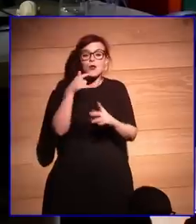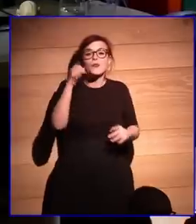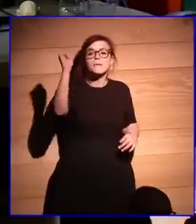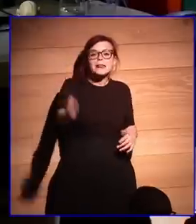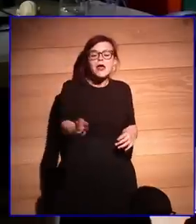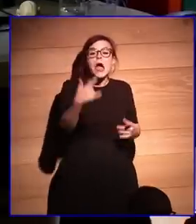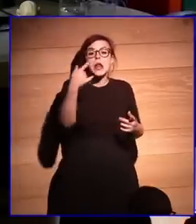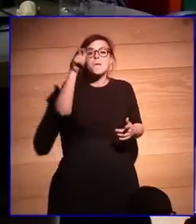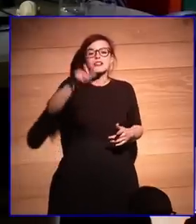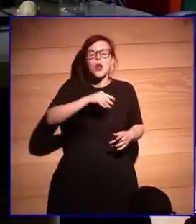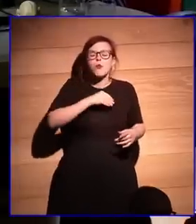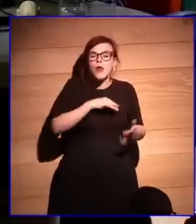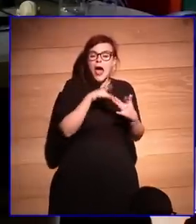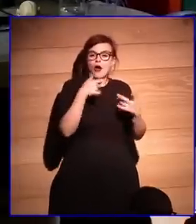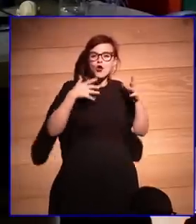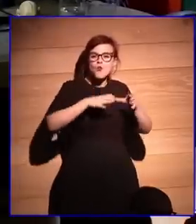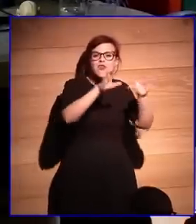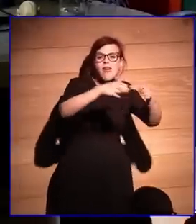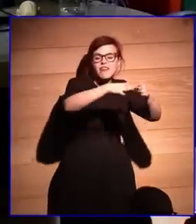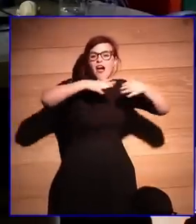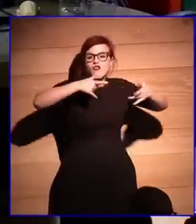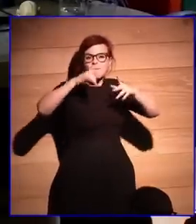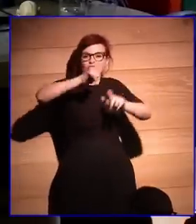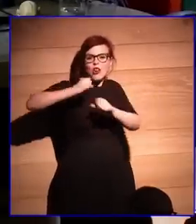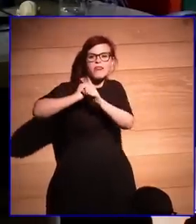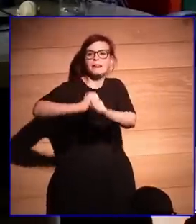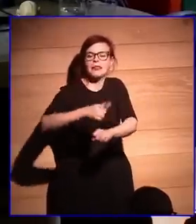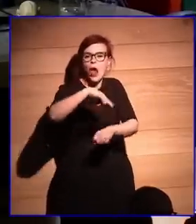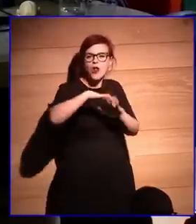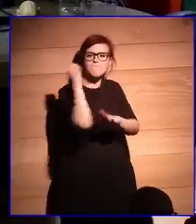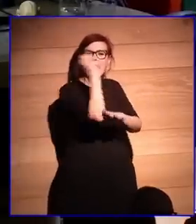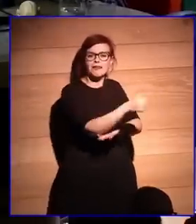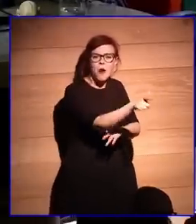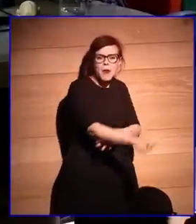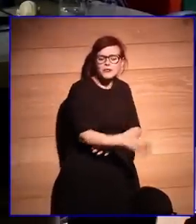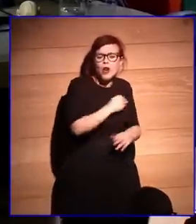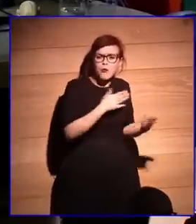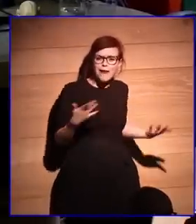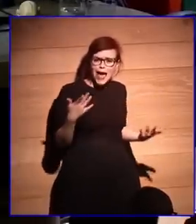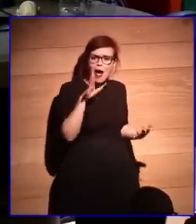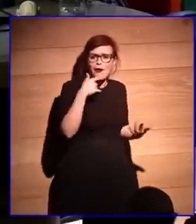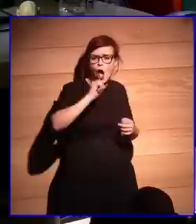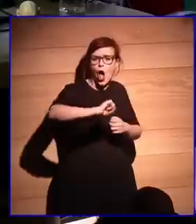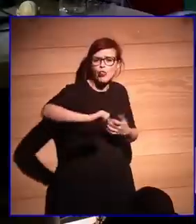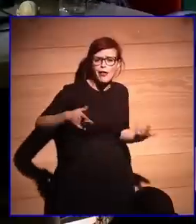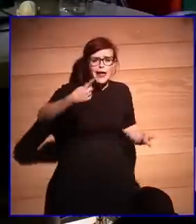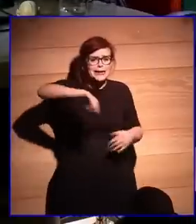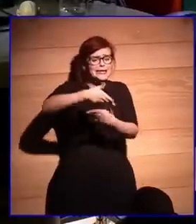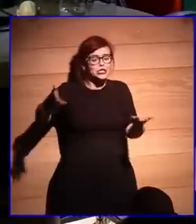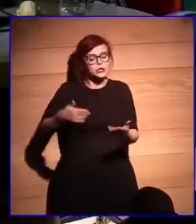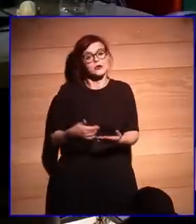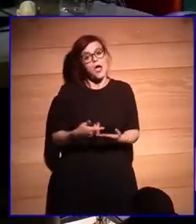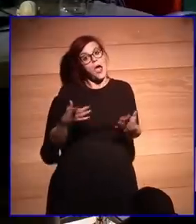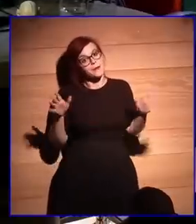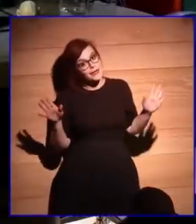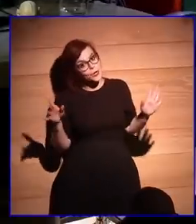a alguien que hacía el bien en su comunidad, claro, y de no. quien dependían sí. la vida de igual un montón de gente desfavorecida. Pero es así, es que no,